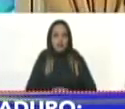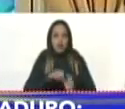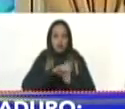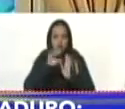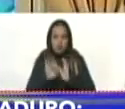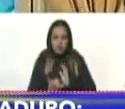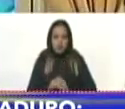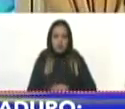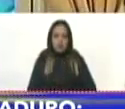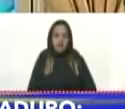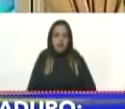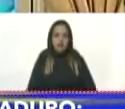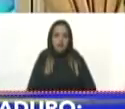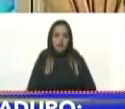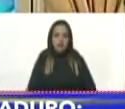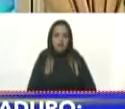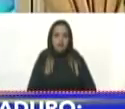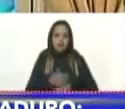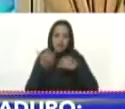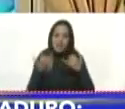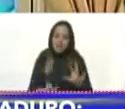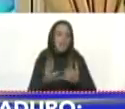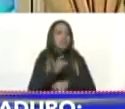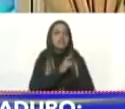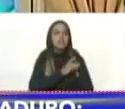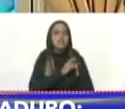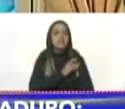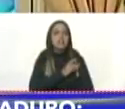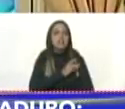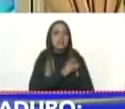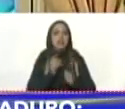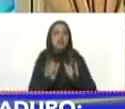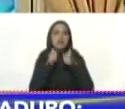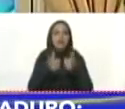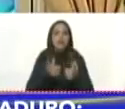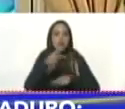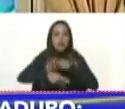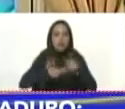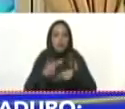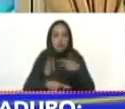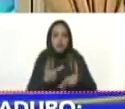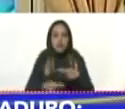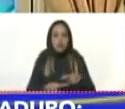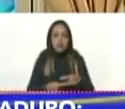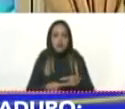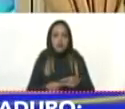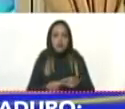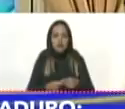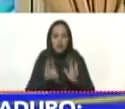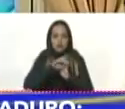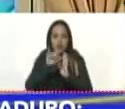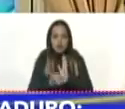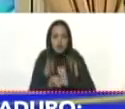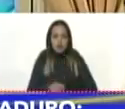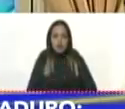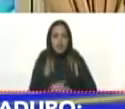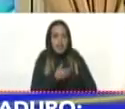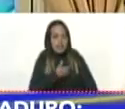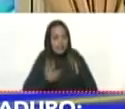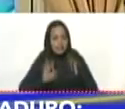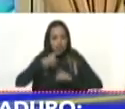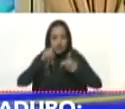constituyente. Ya en Chile ha arrancado un proceso popular constituyente. Quiéranlo o